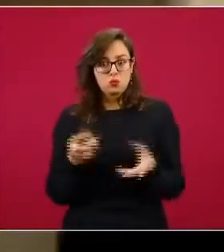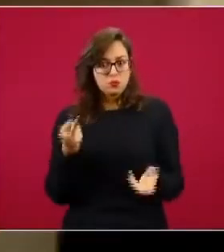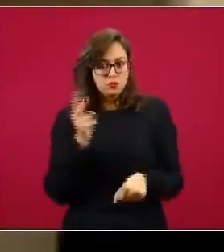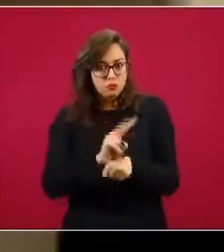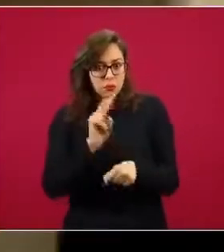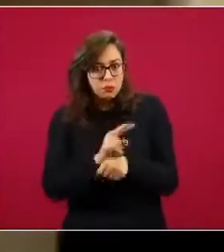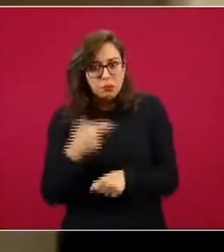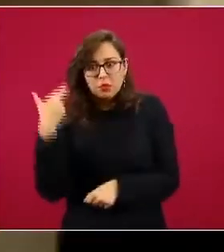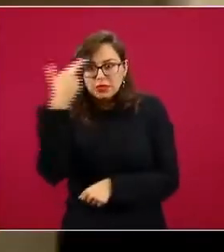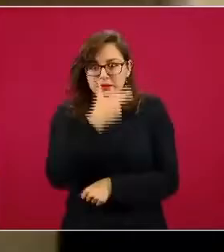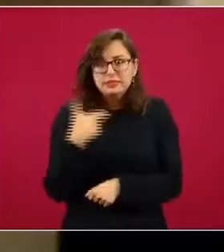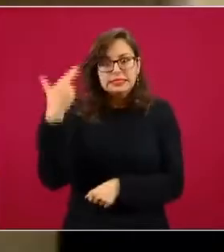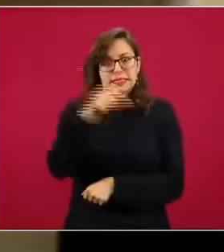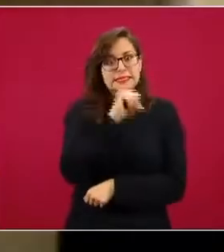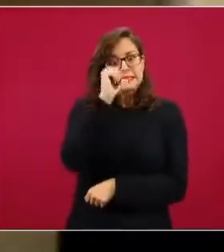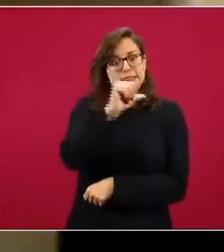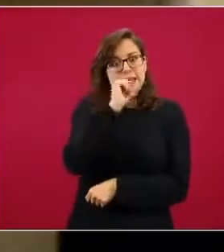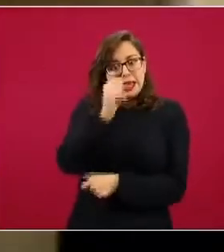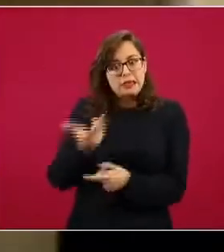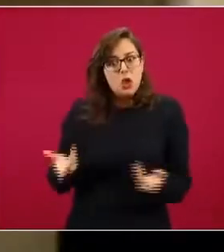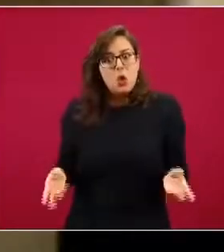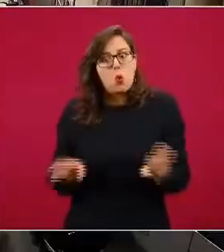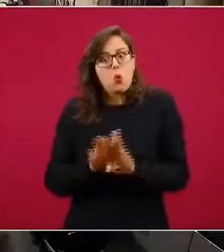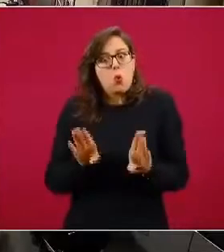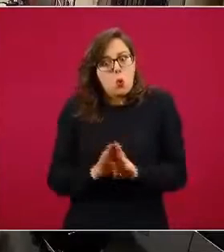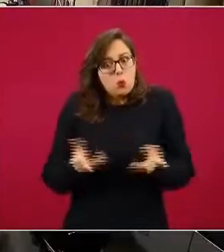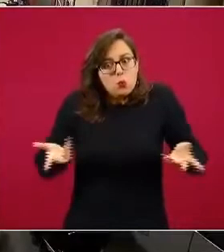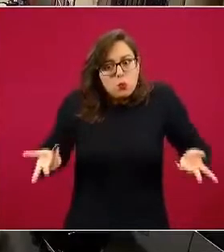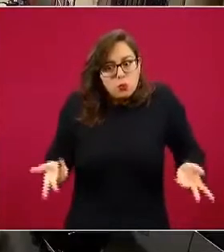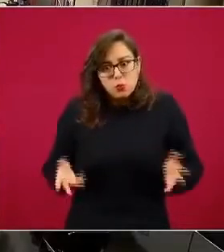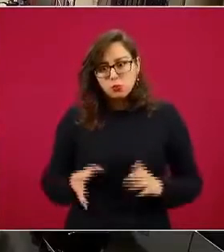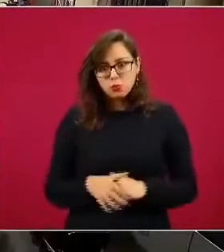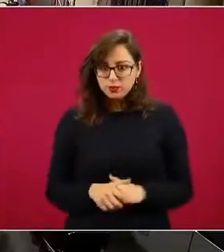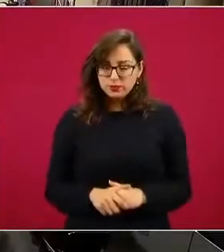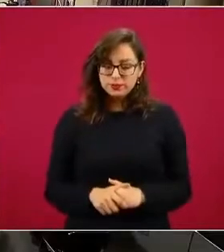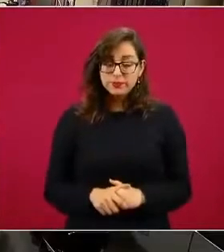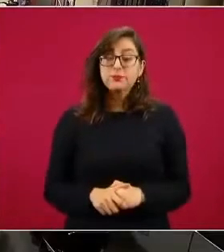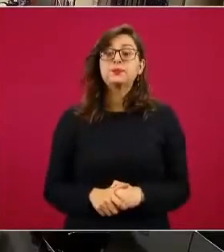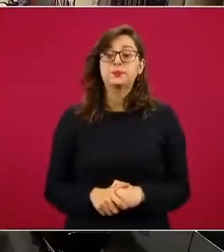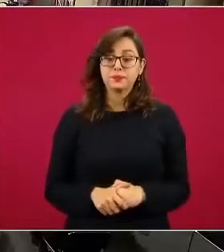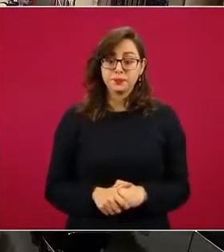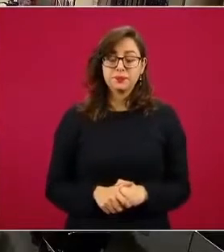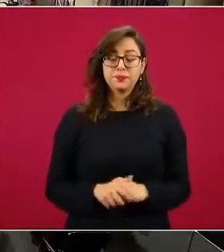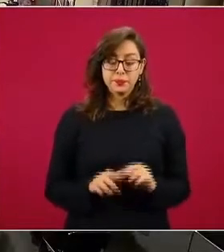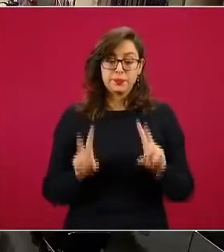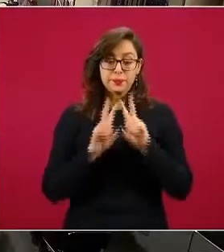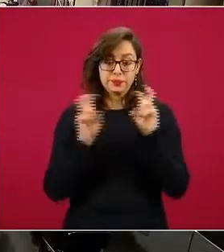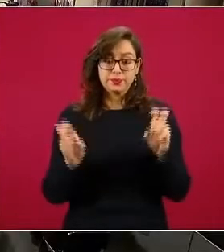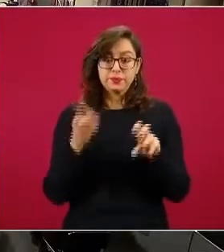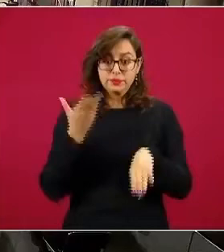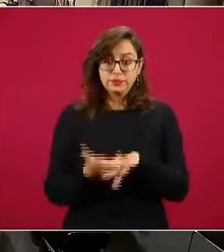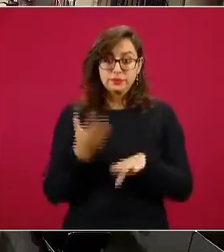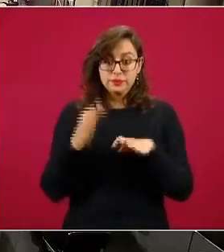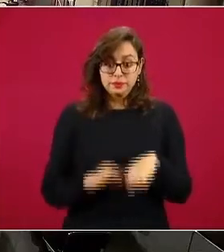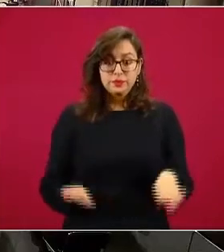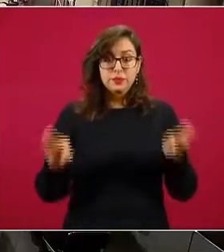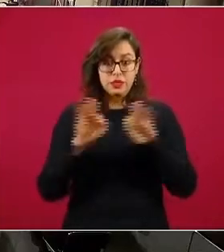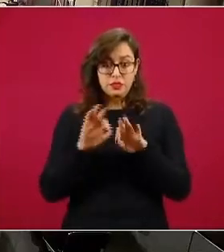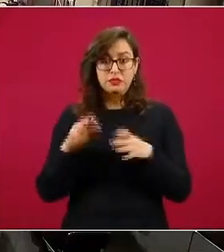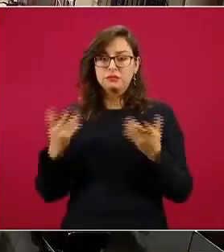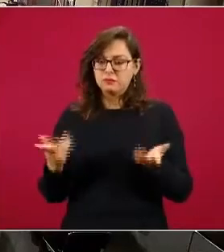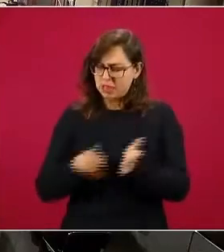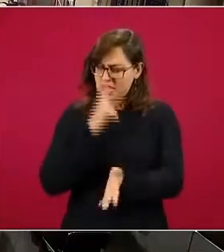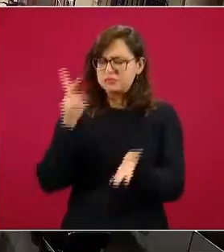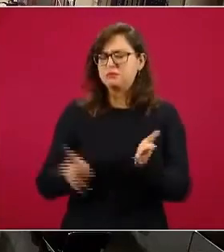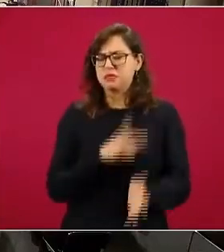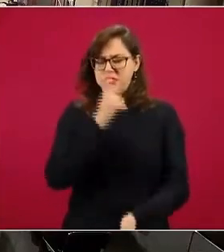que COFEPRIS estos medicamentos? Esto por un lado, por favor. Muchas gracias. Este es un tema que es importante, por favor vuélvanlo a preguntar, porque es